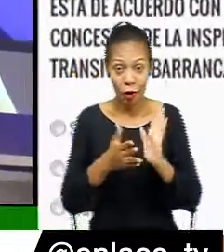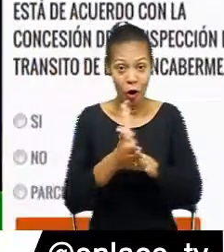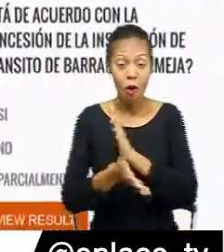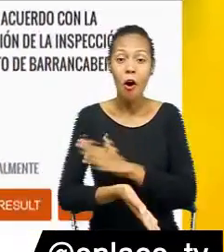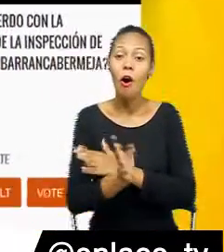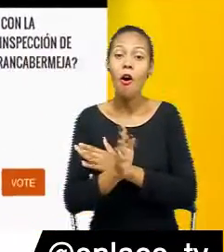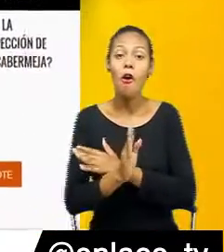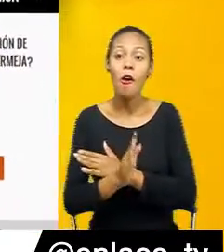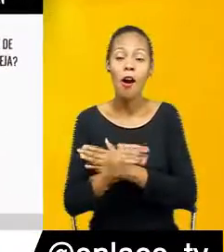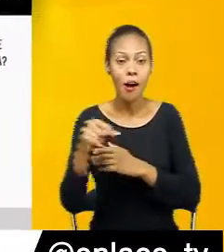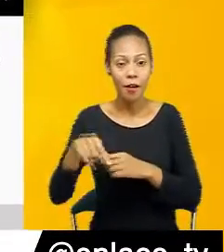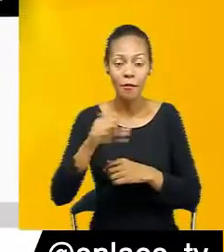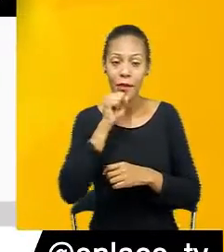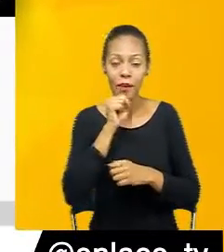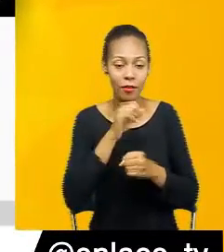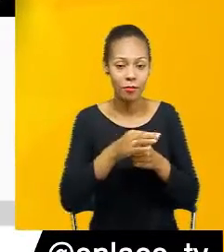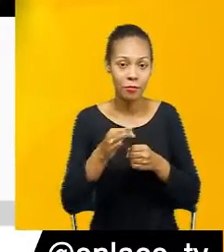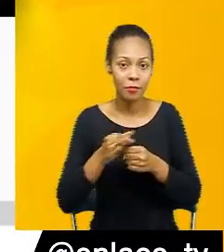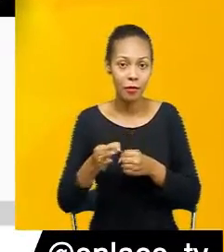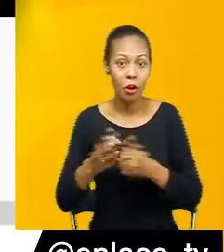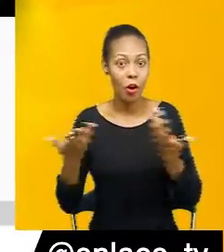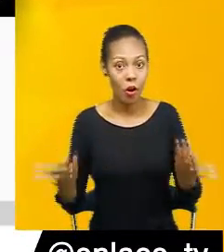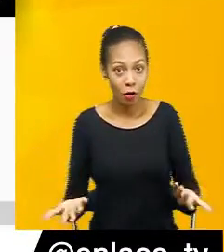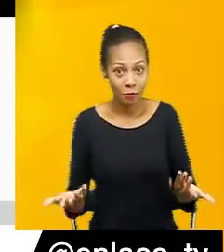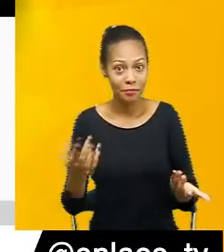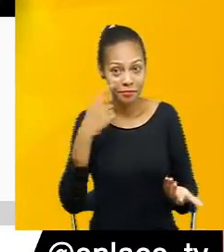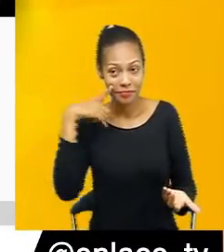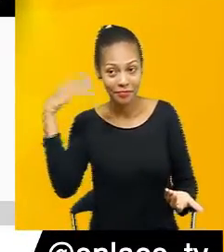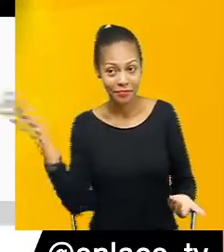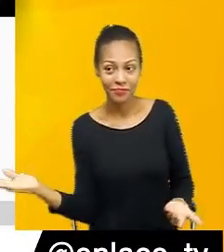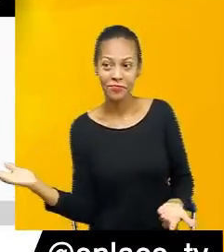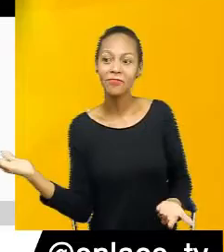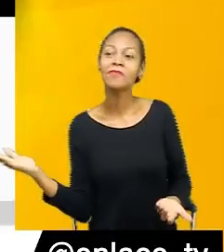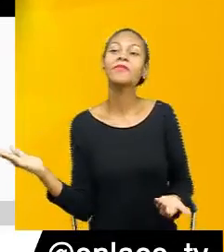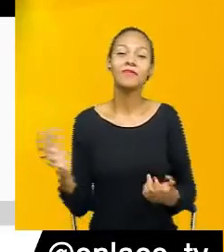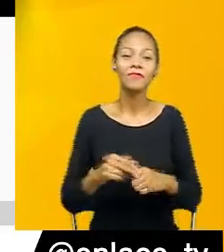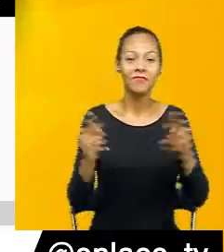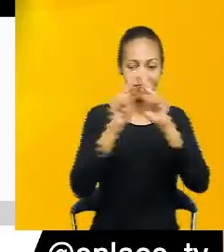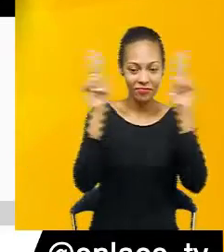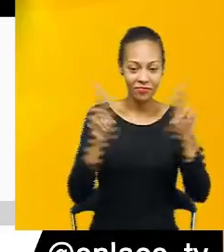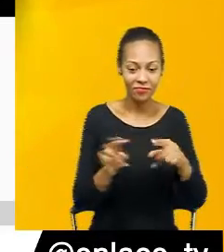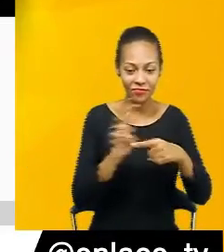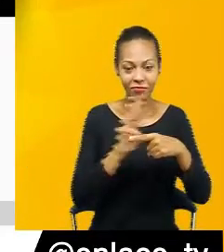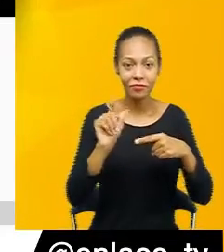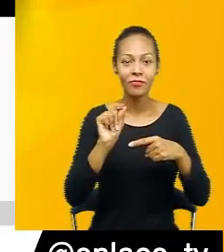ciudad y región. Estas y otras informaciones de Enlace Noticias las pueden hallar en nuestra página web